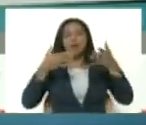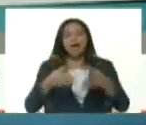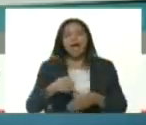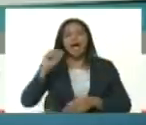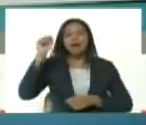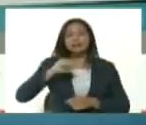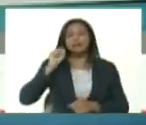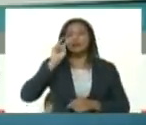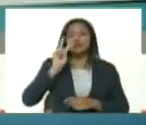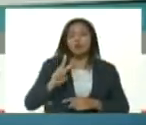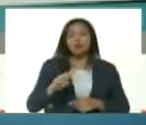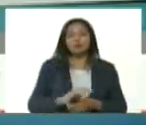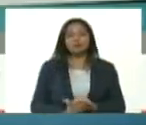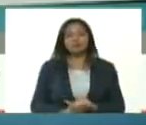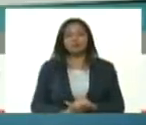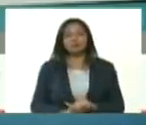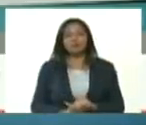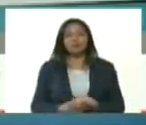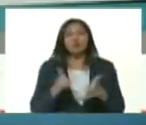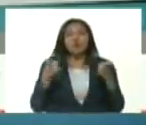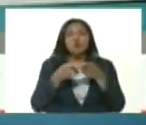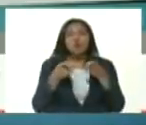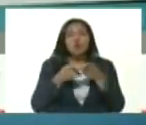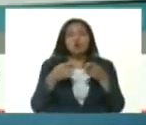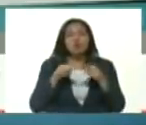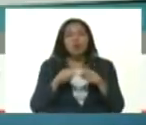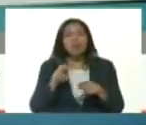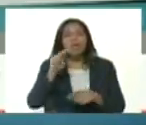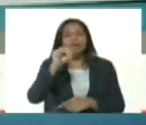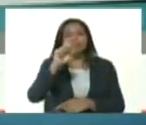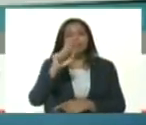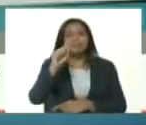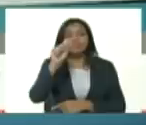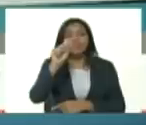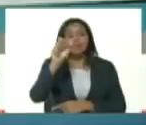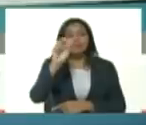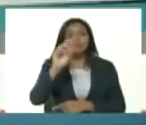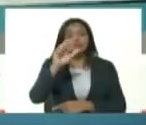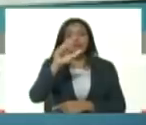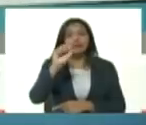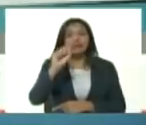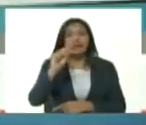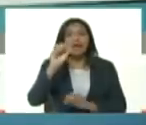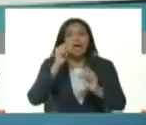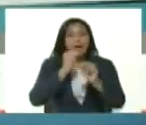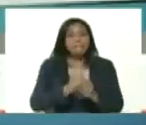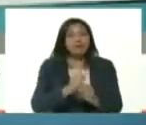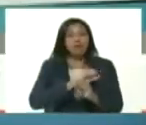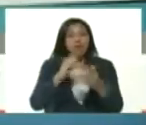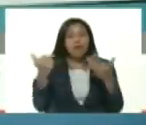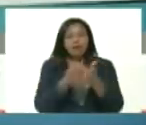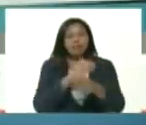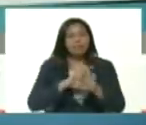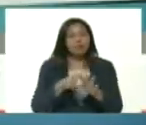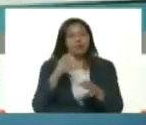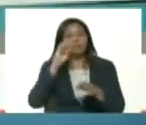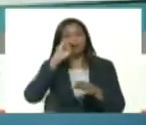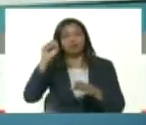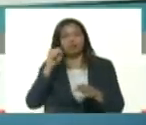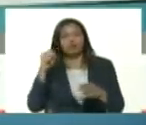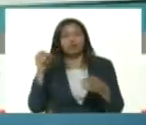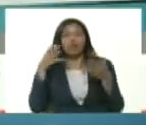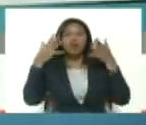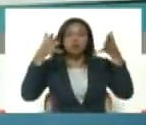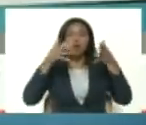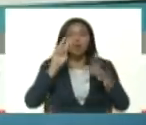ven. Miniserie que está en Netflix. Espero que no la quiten porque Maduro la recomendó. Porque se